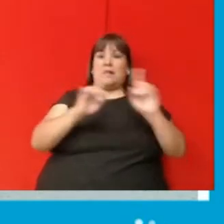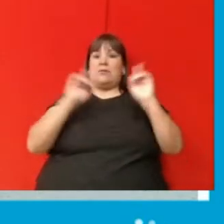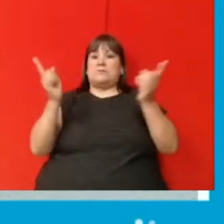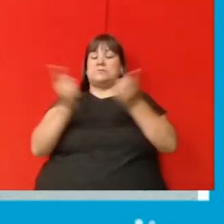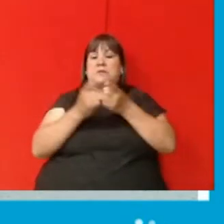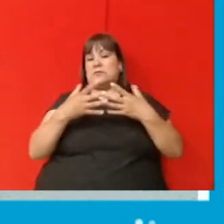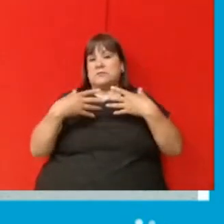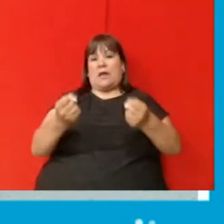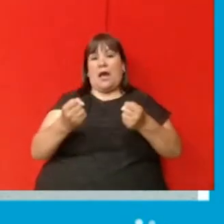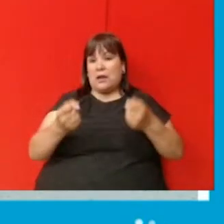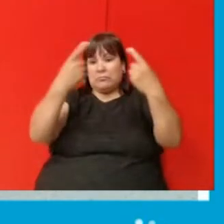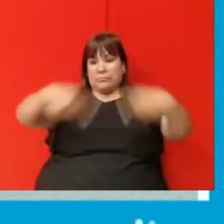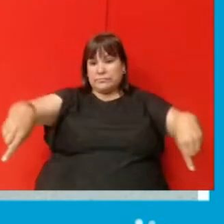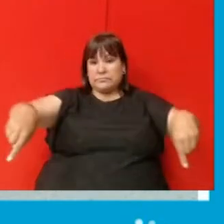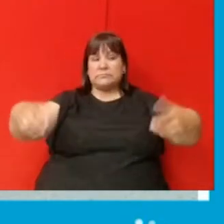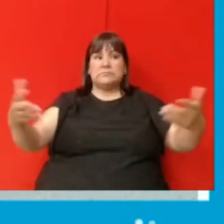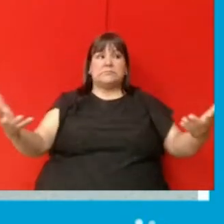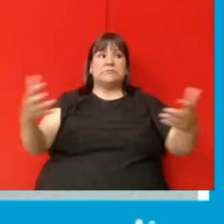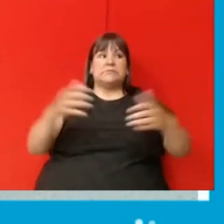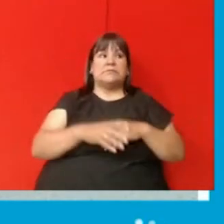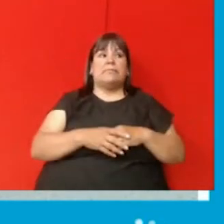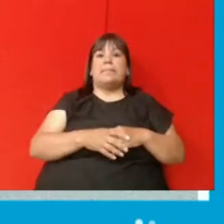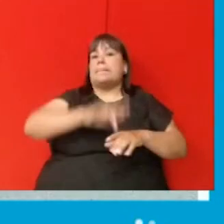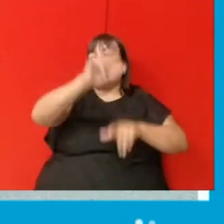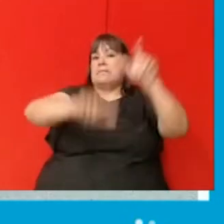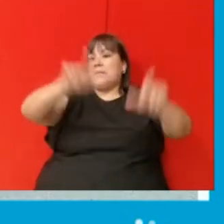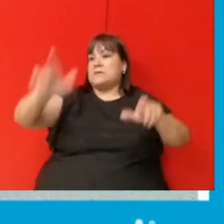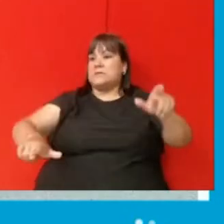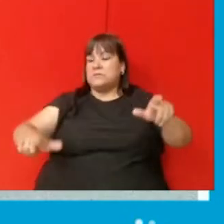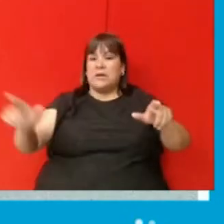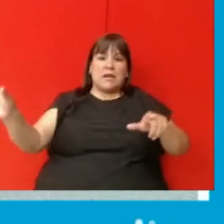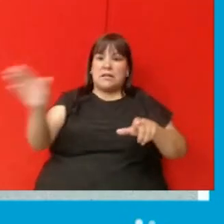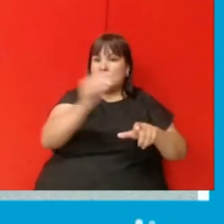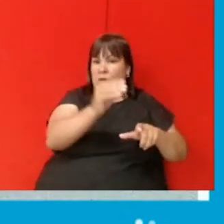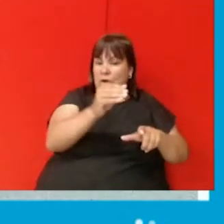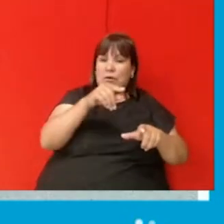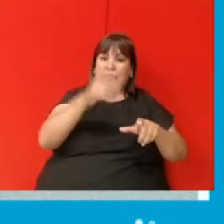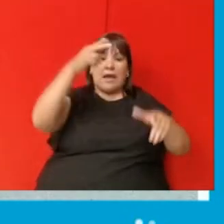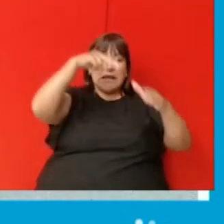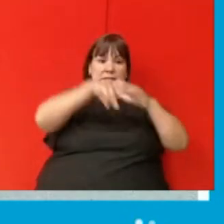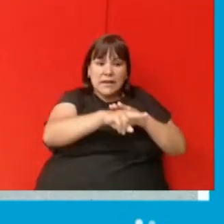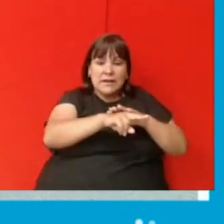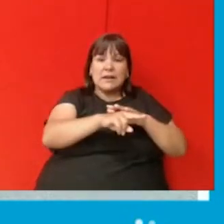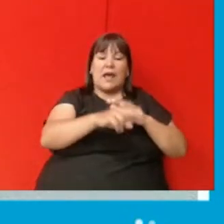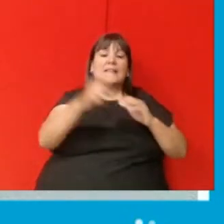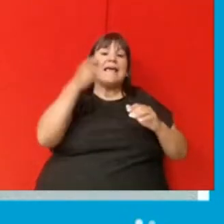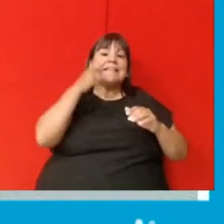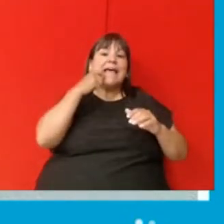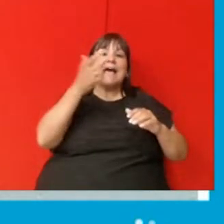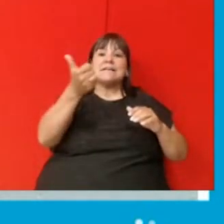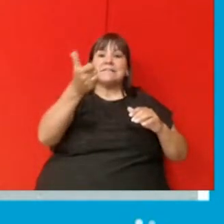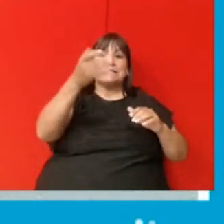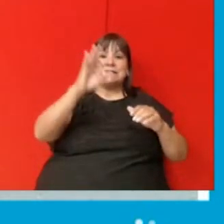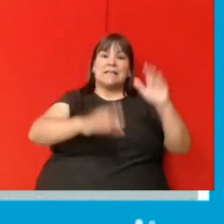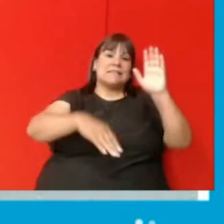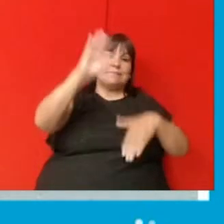sea la sala de pediatría, casi todas las personas que están internadas tienen más de 60 años. O sea, es inaceptable. Creo que tenemos